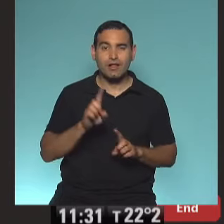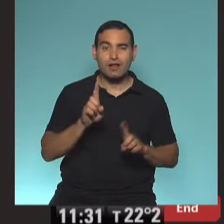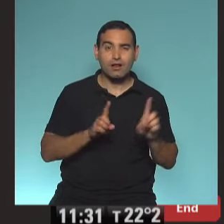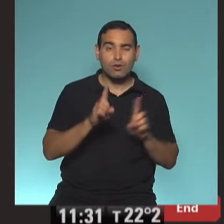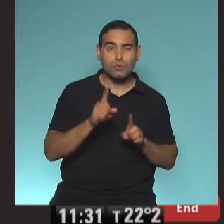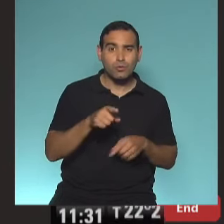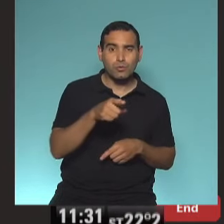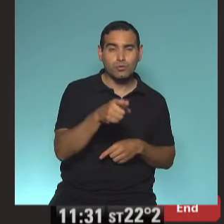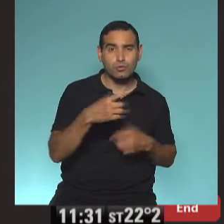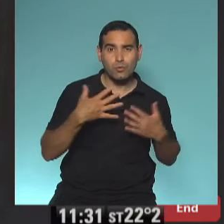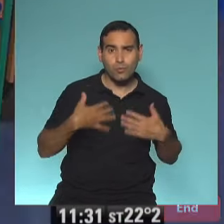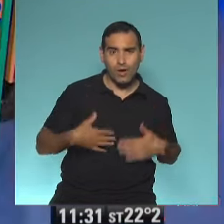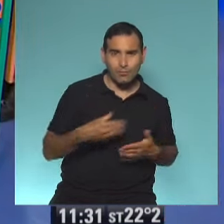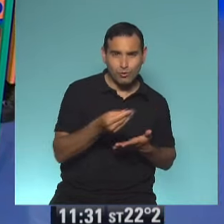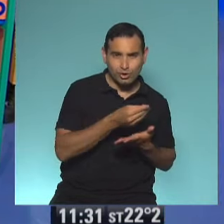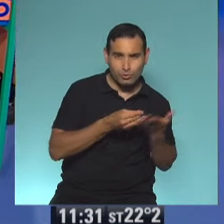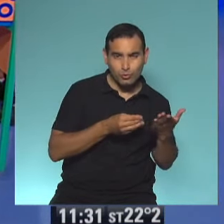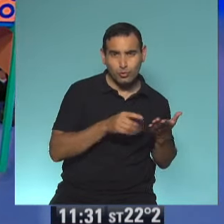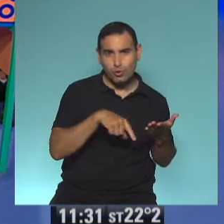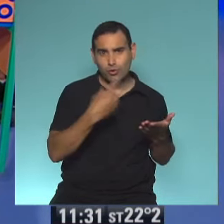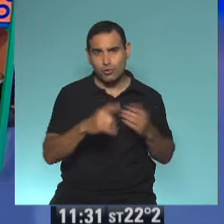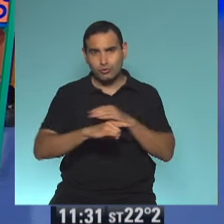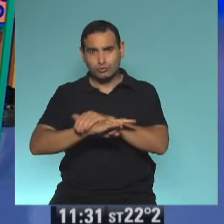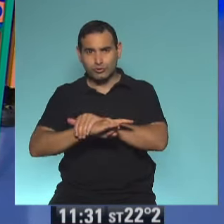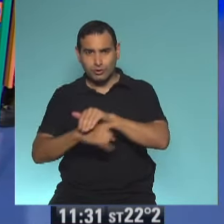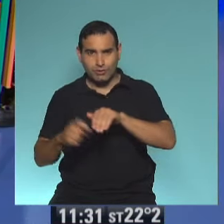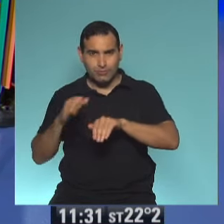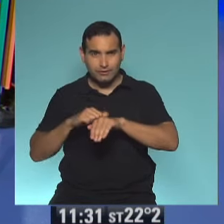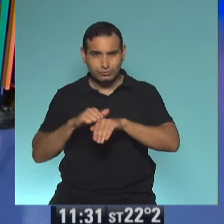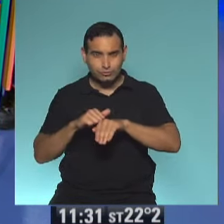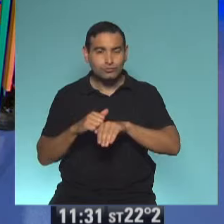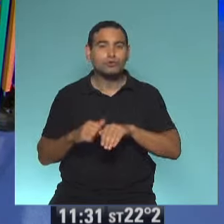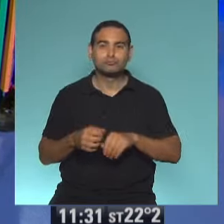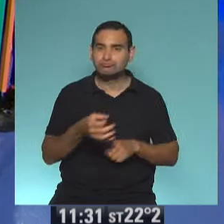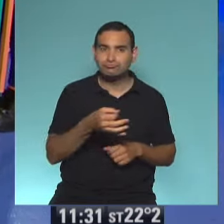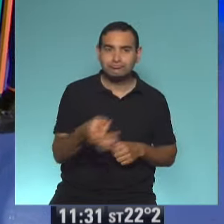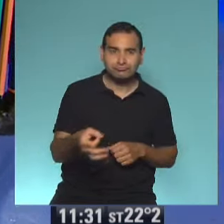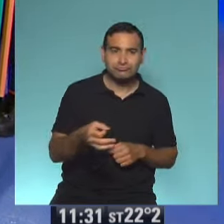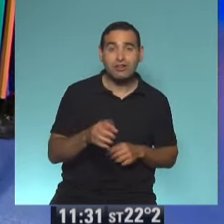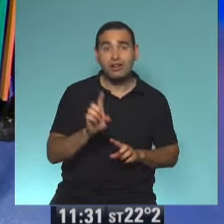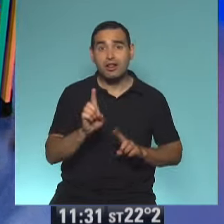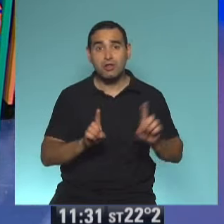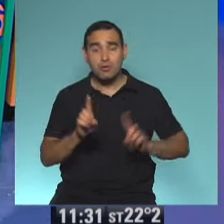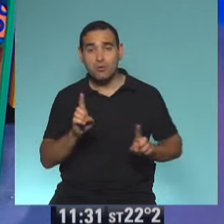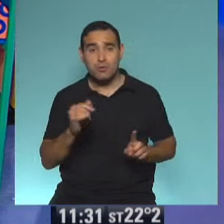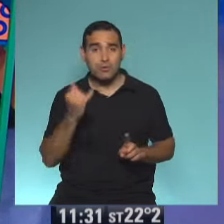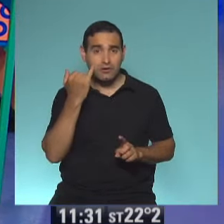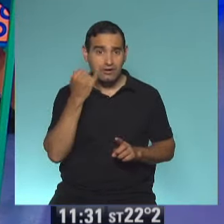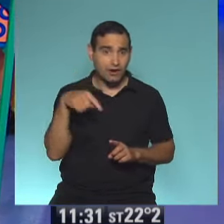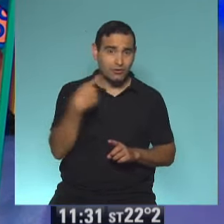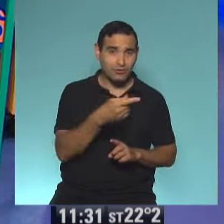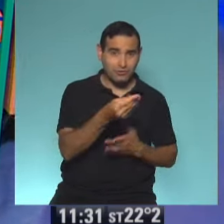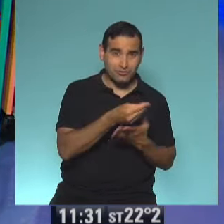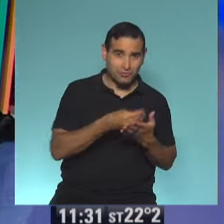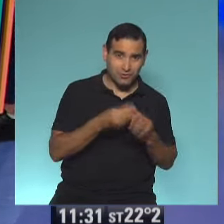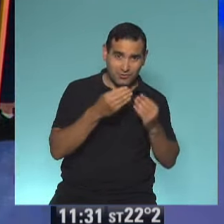parte más del cuerpito, otros más del caparazón. Claro. Espectacular. Algunos que terminaron el dibujo anterior, está